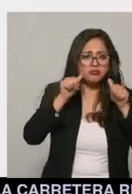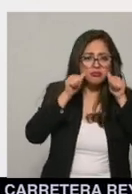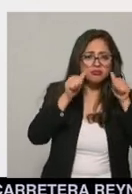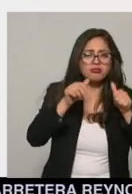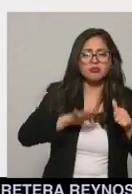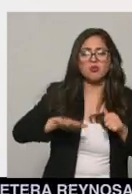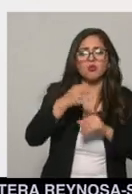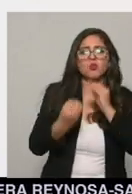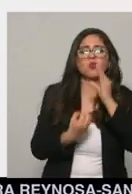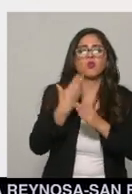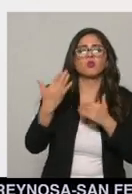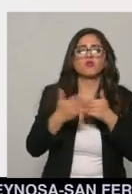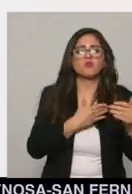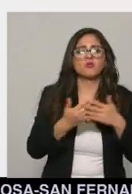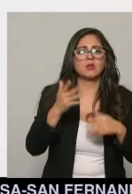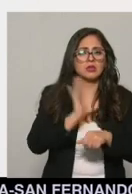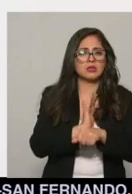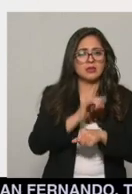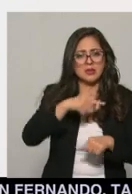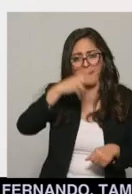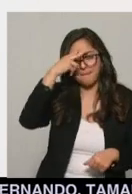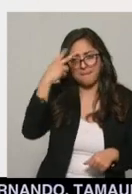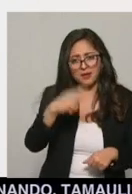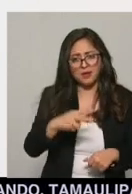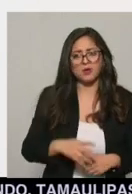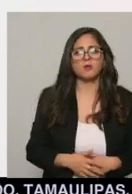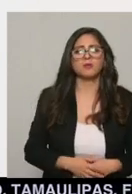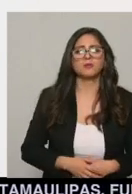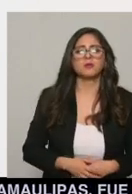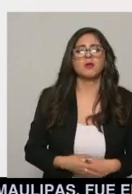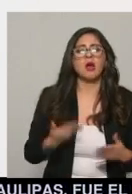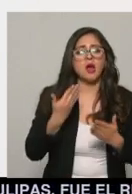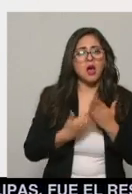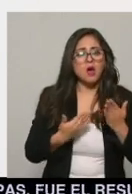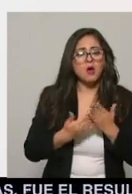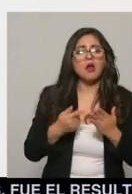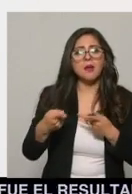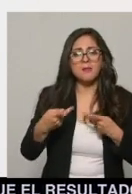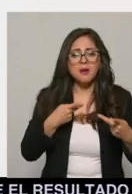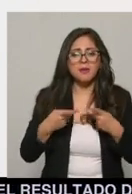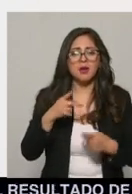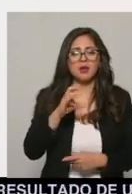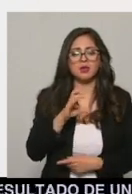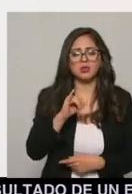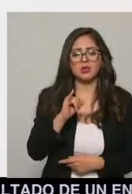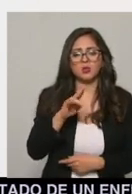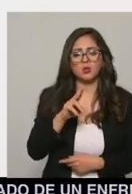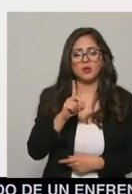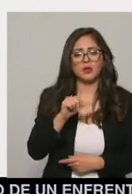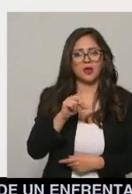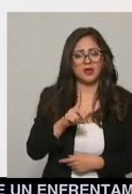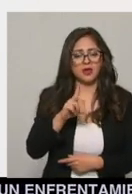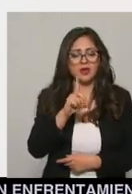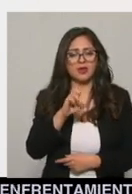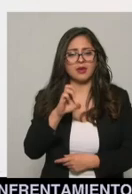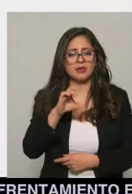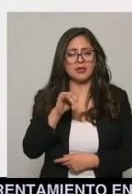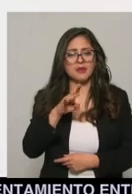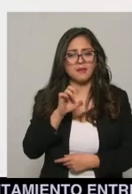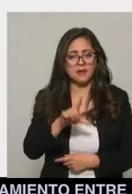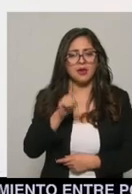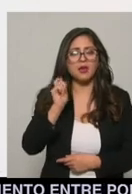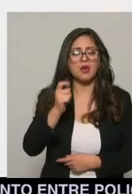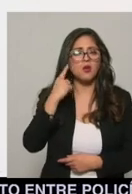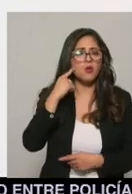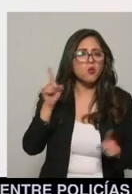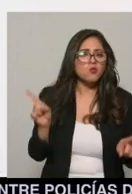mexicano. Estamos en producción de Ciudad de Cibel, que está enfocado a música alternativa,